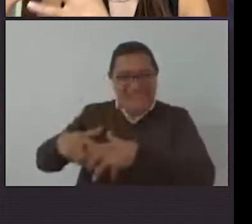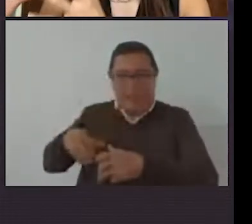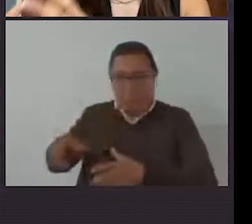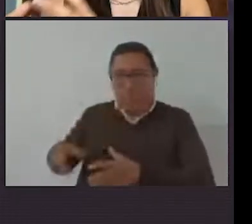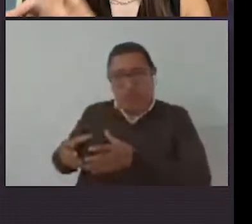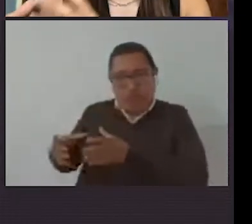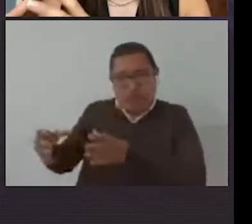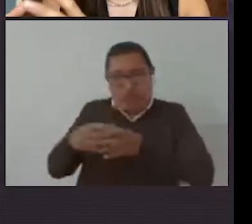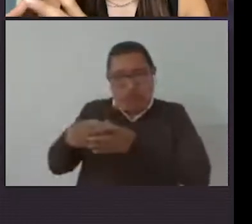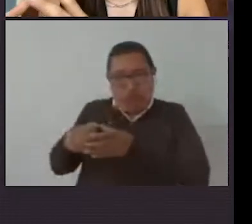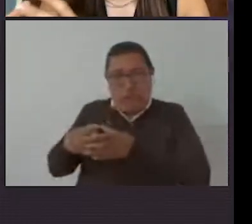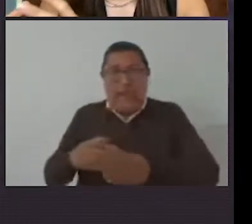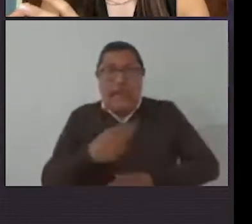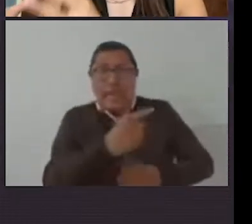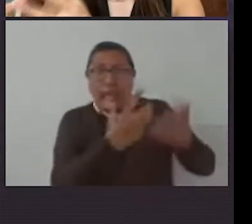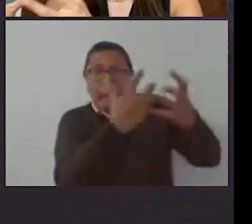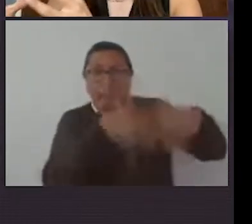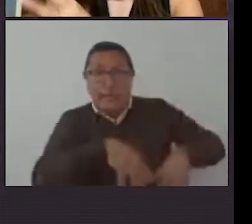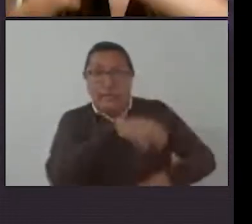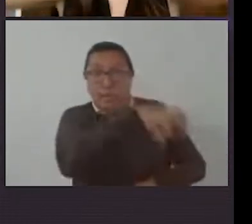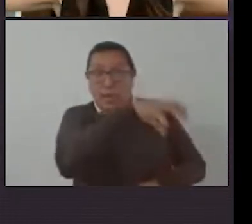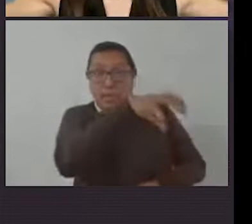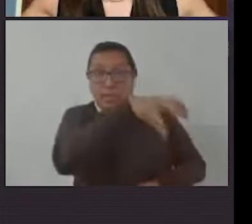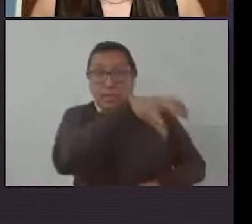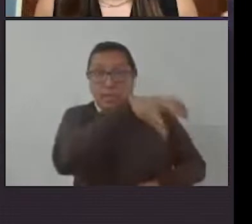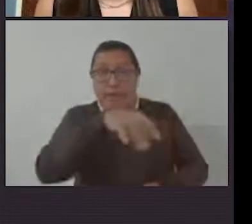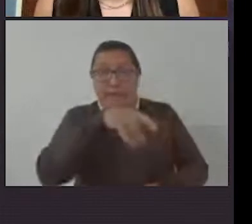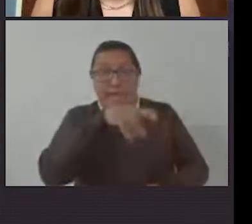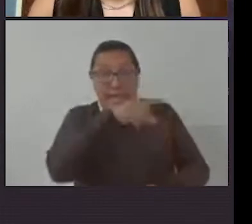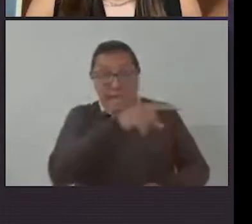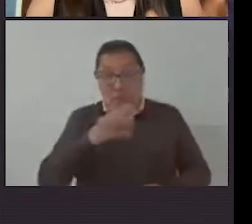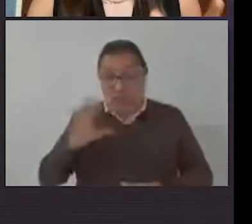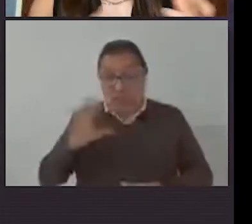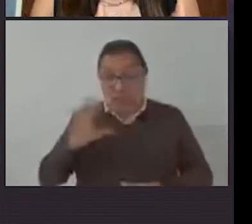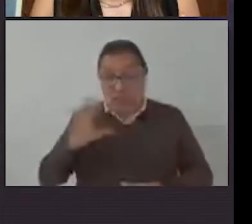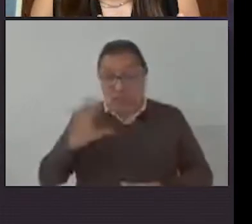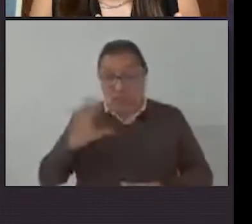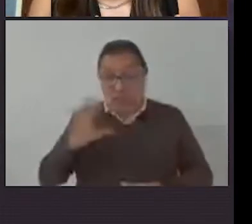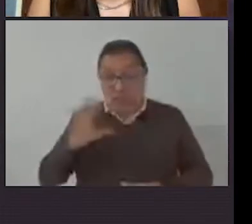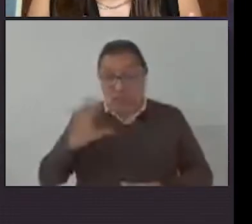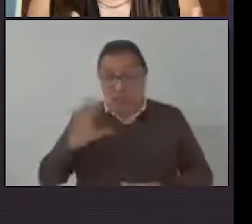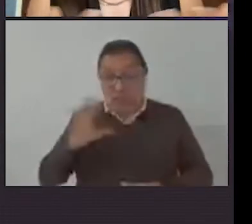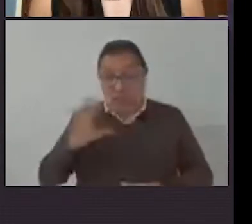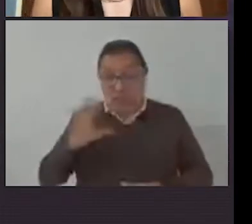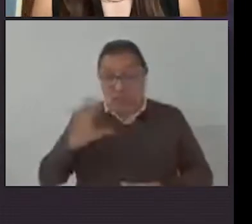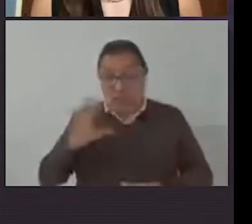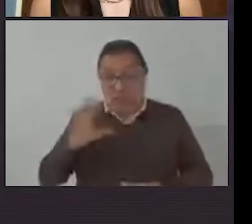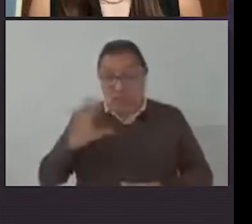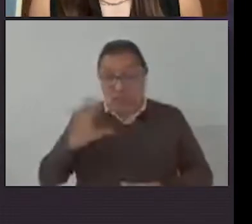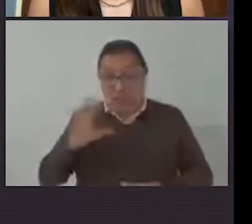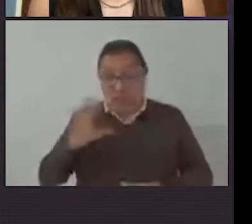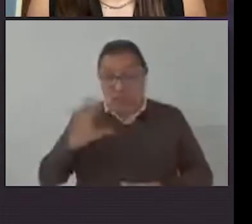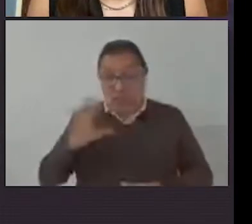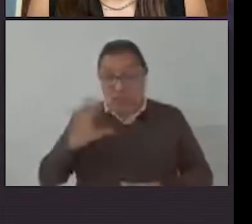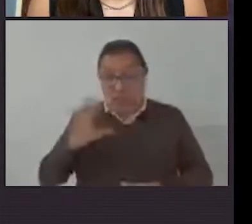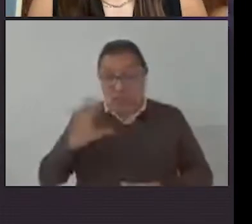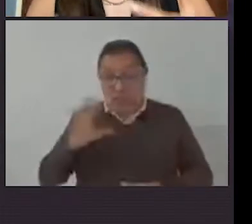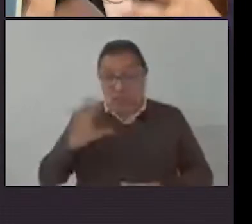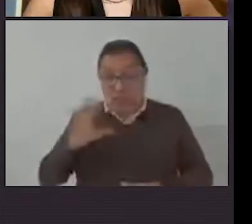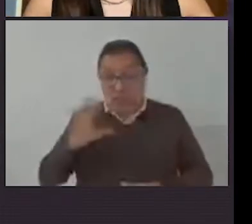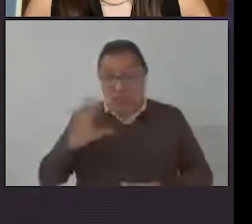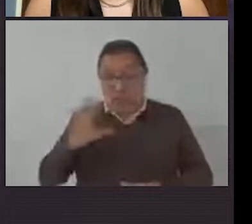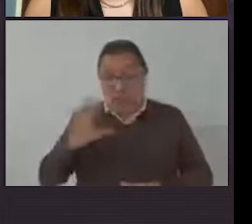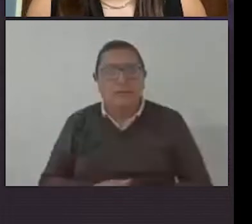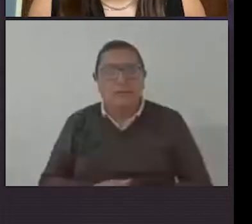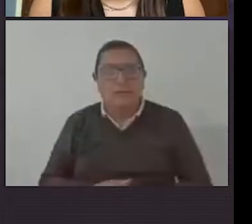Unidos que contratan a nuestros programadores y desarrolladores de todo el mundo. Entonces a ellos les damos la oportunidad de conectar con